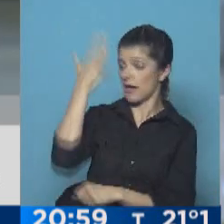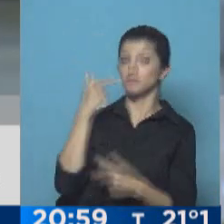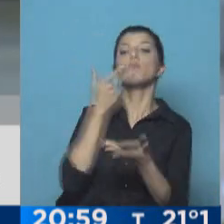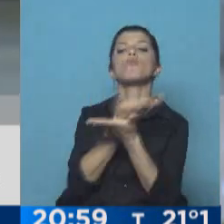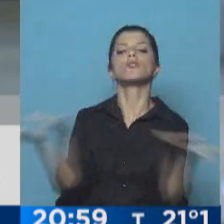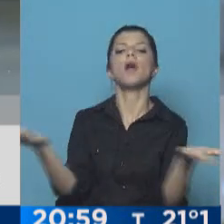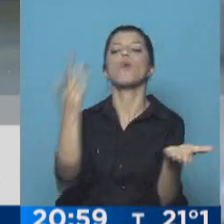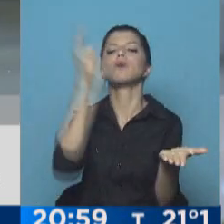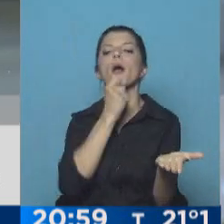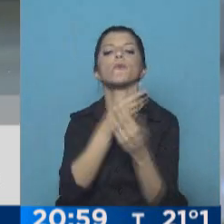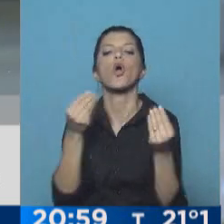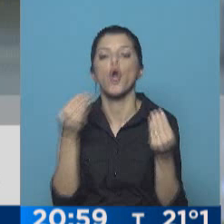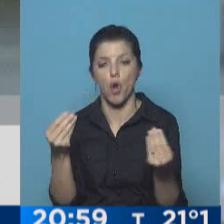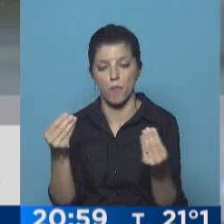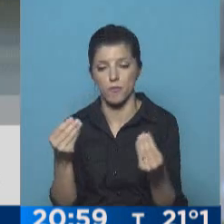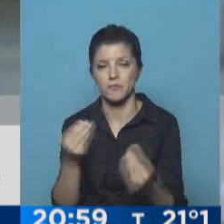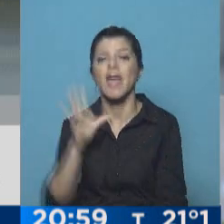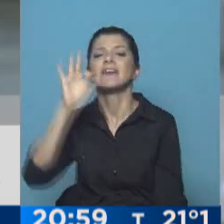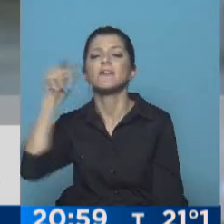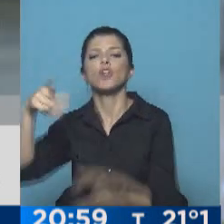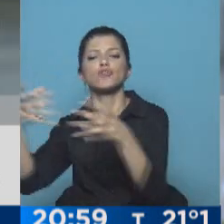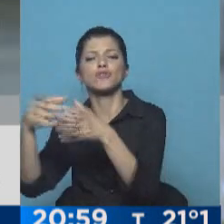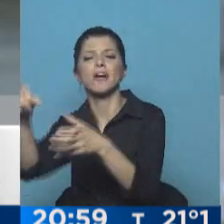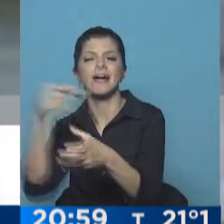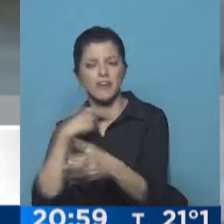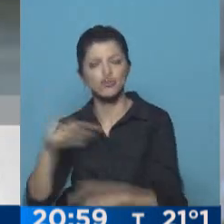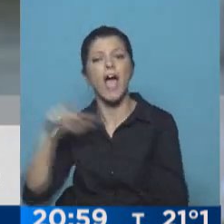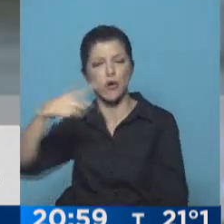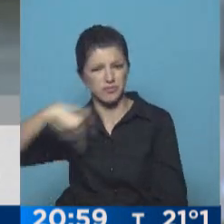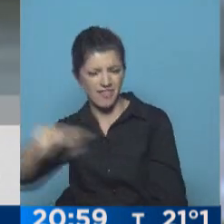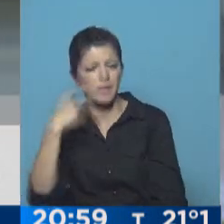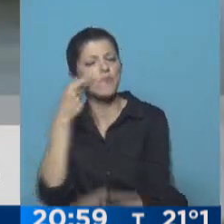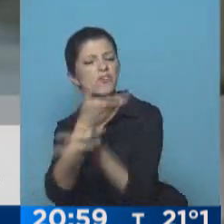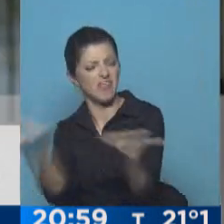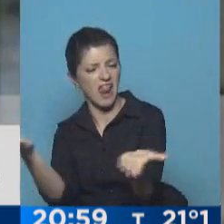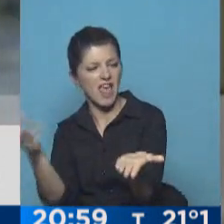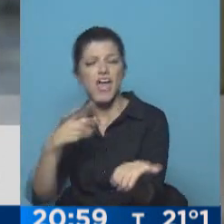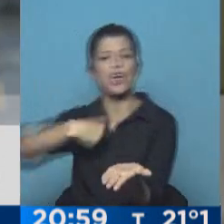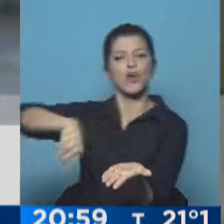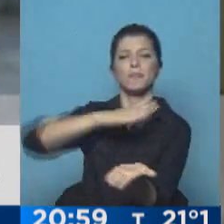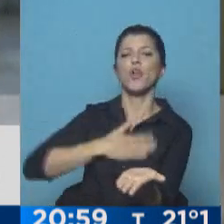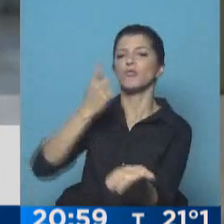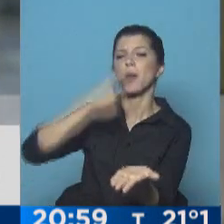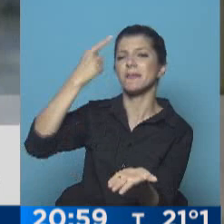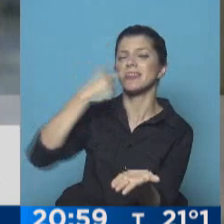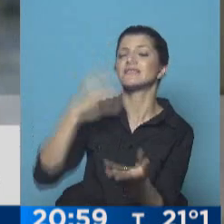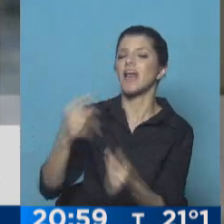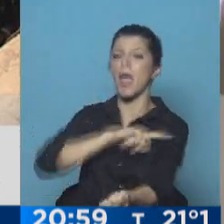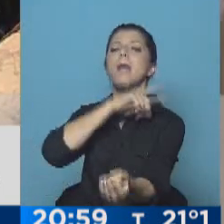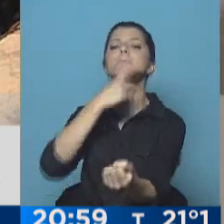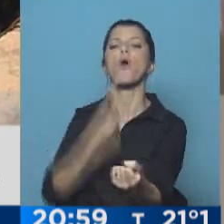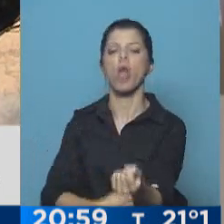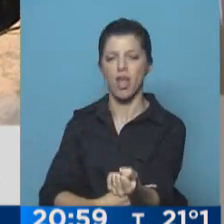ejemplo saben querían aes lo único que me interesa es el